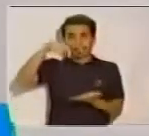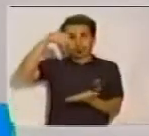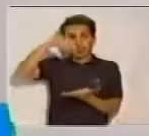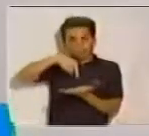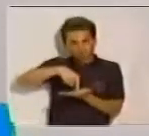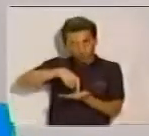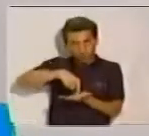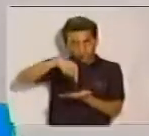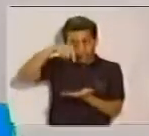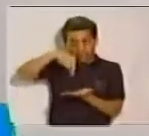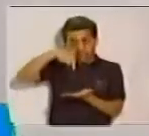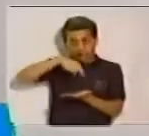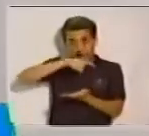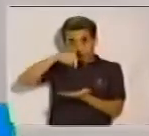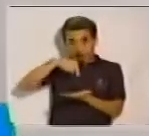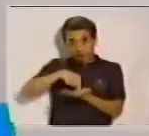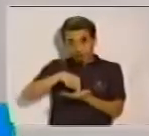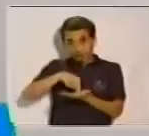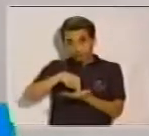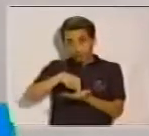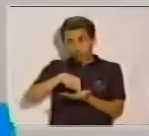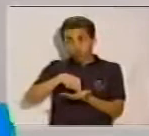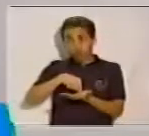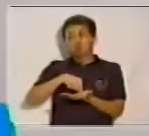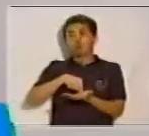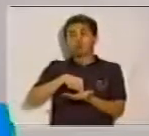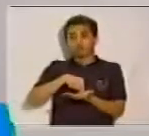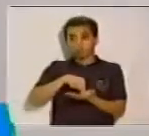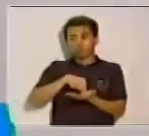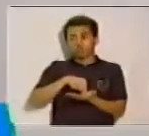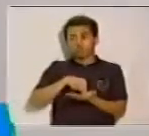Y en el centro de la circunferencia voy a trazar